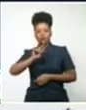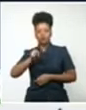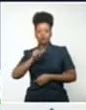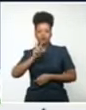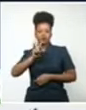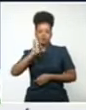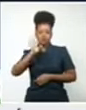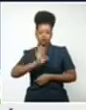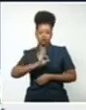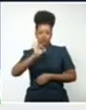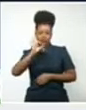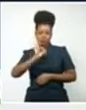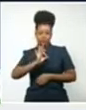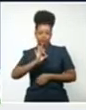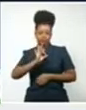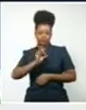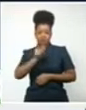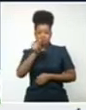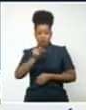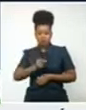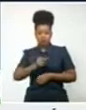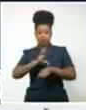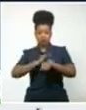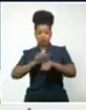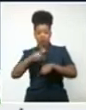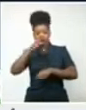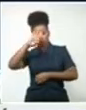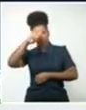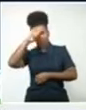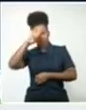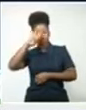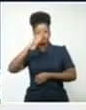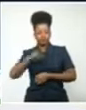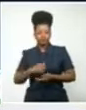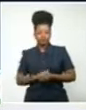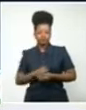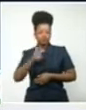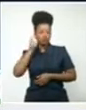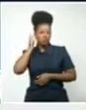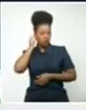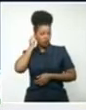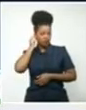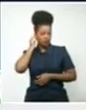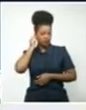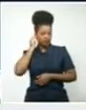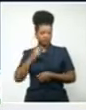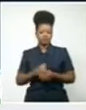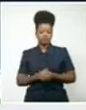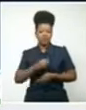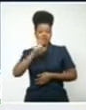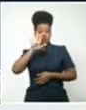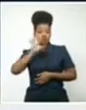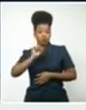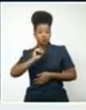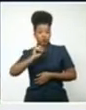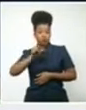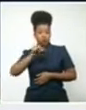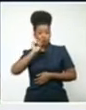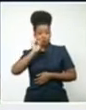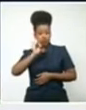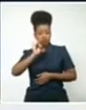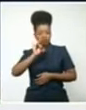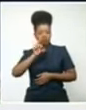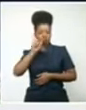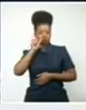49,3% de los casos diagnosticados en Cuba son del sexo femenino y el 50,7% del sexo